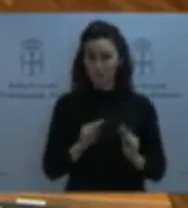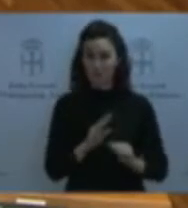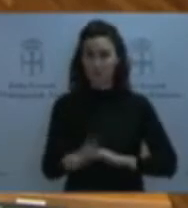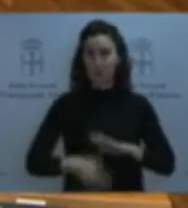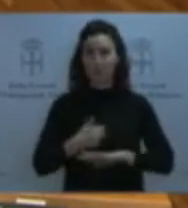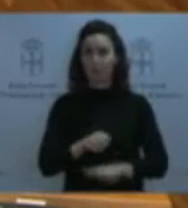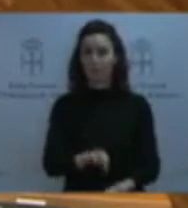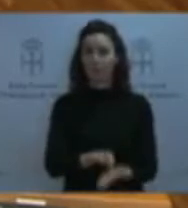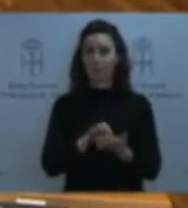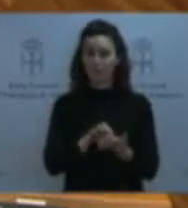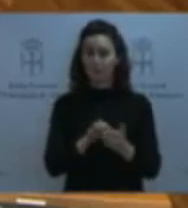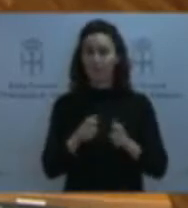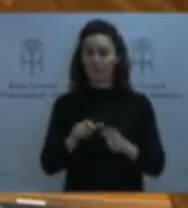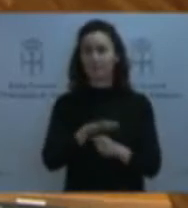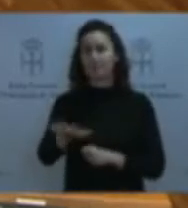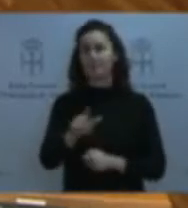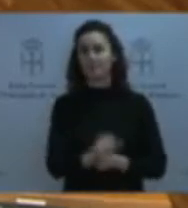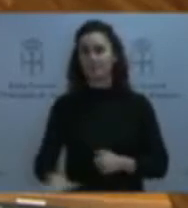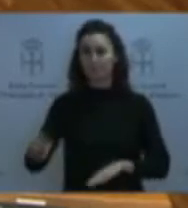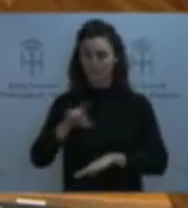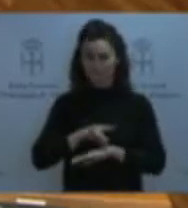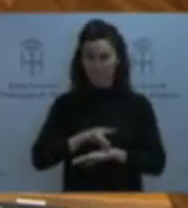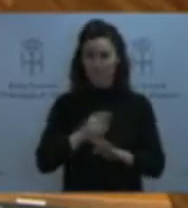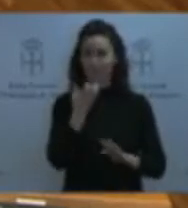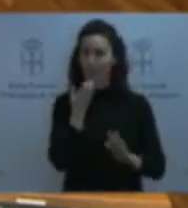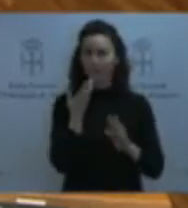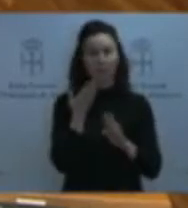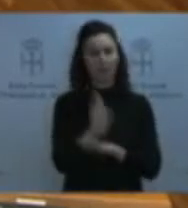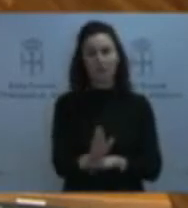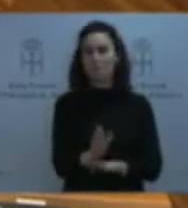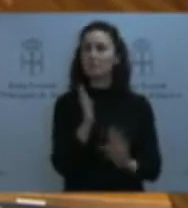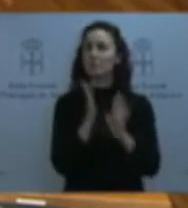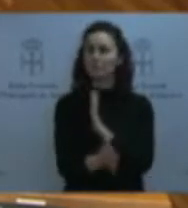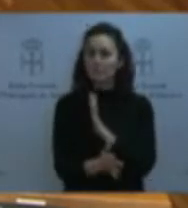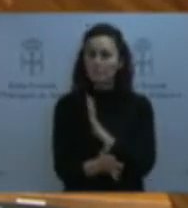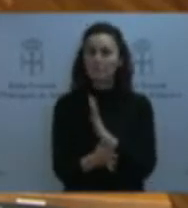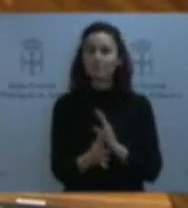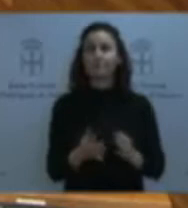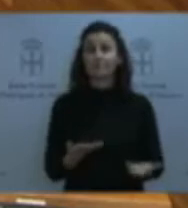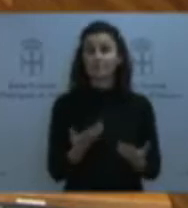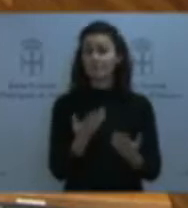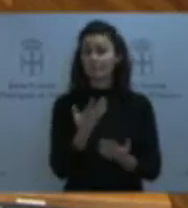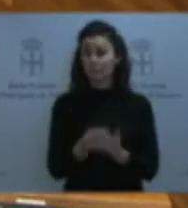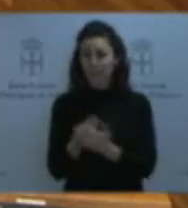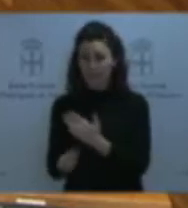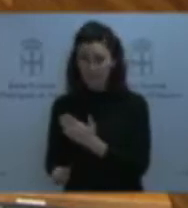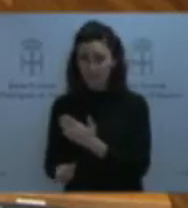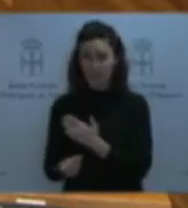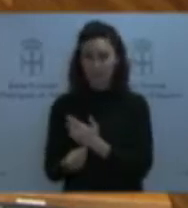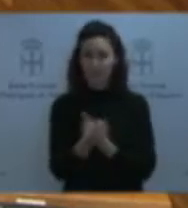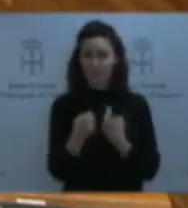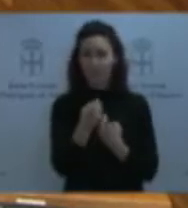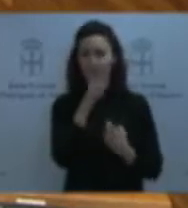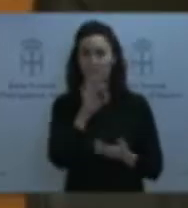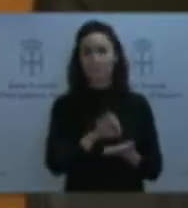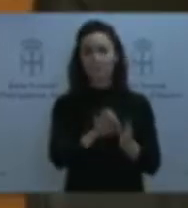Este es un buen ejemplo de que en ocasiones existen ineficiencias en los servicios, incluso en servicios modélicos como es el de pediatría de